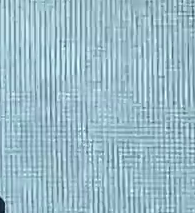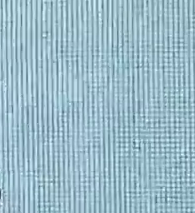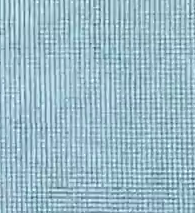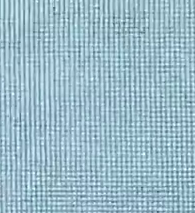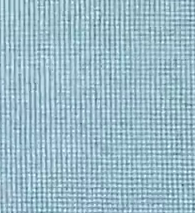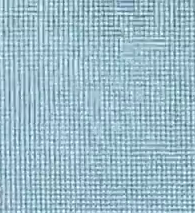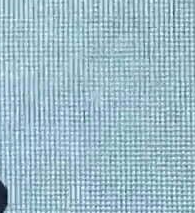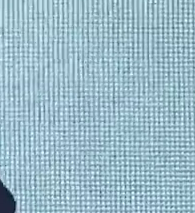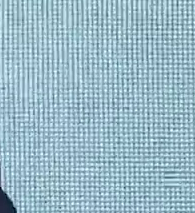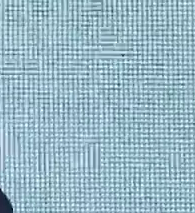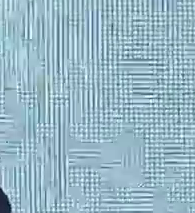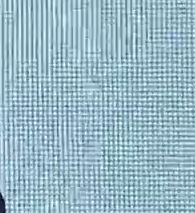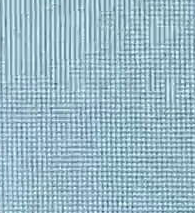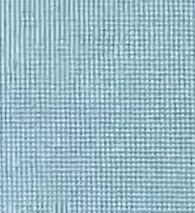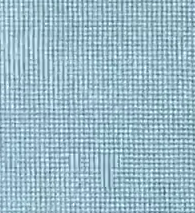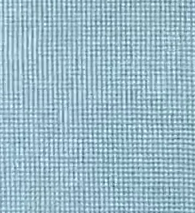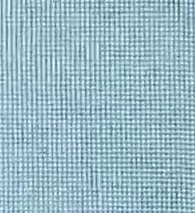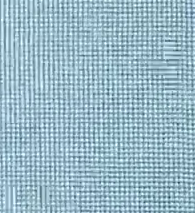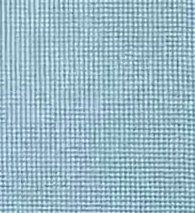Muy buenas noches.